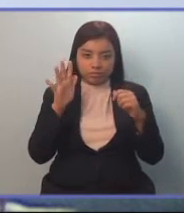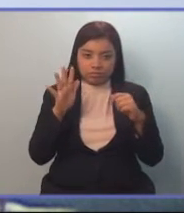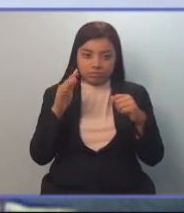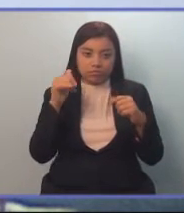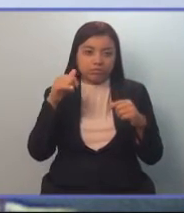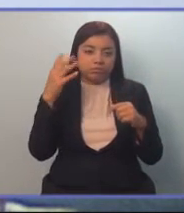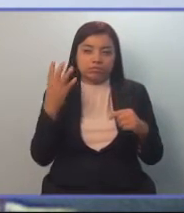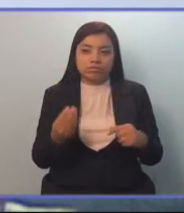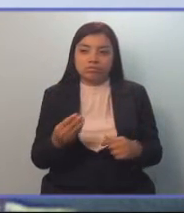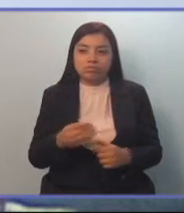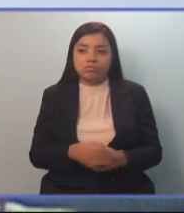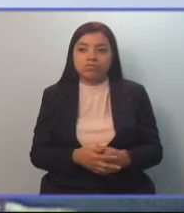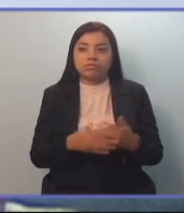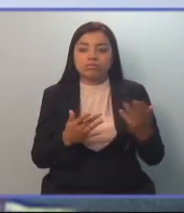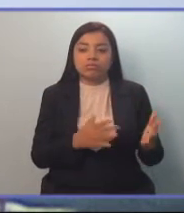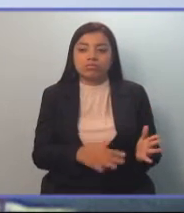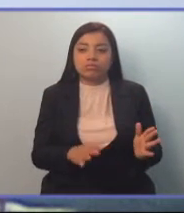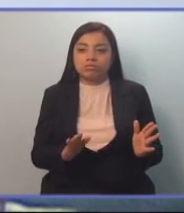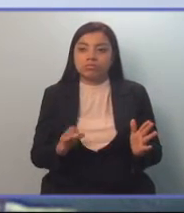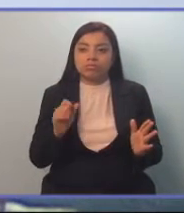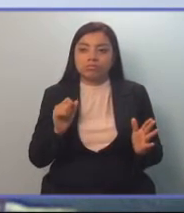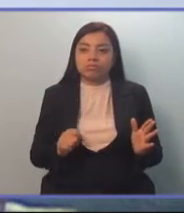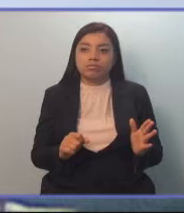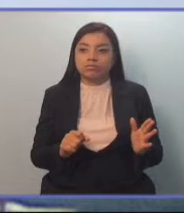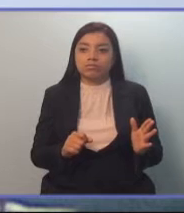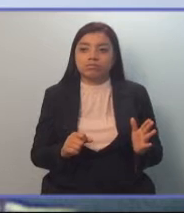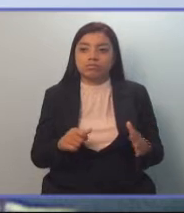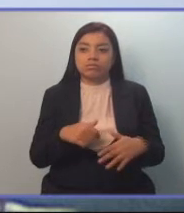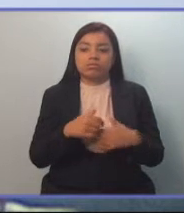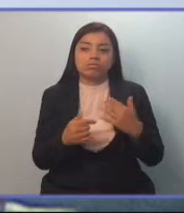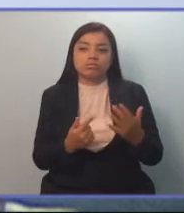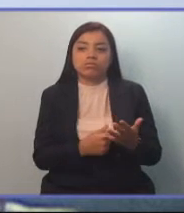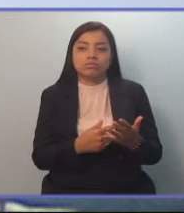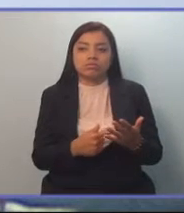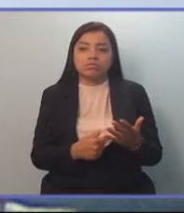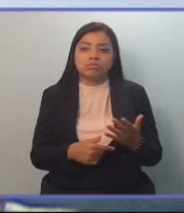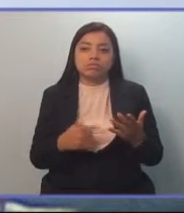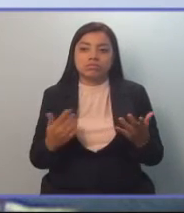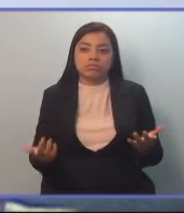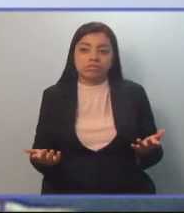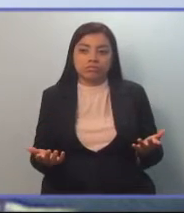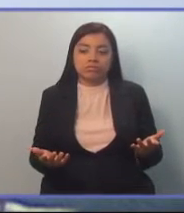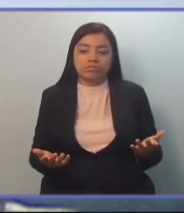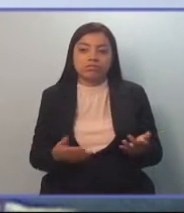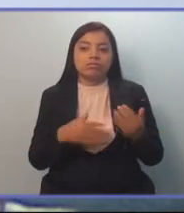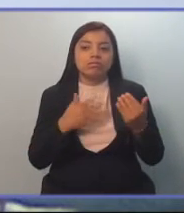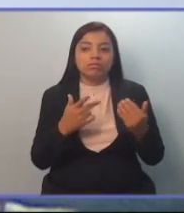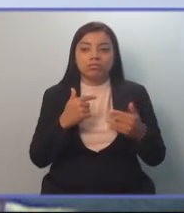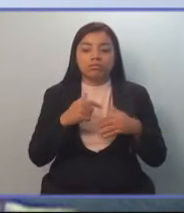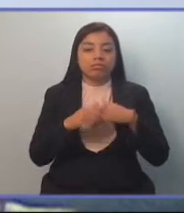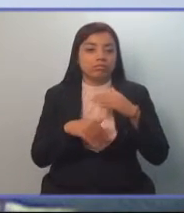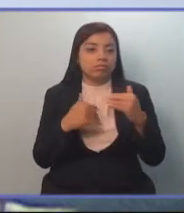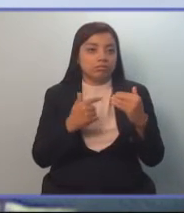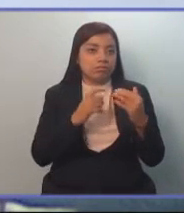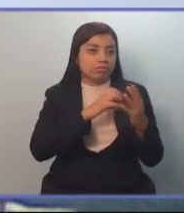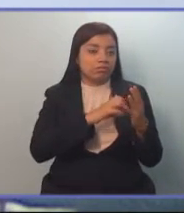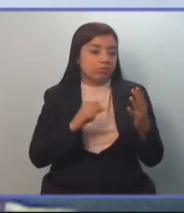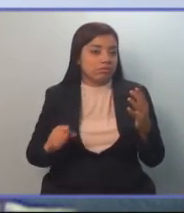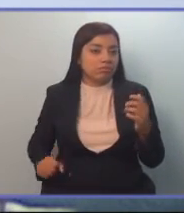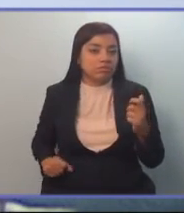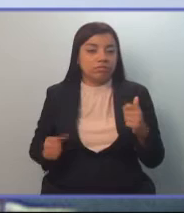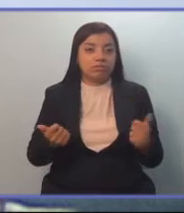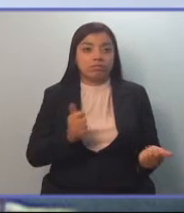fecha, mediante el cual se emitieron reformas a la Ley Especial para la Regulación y Control de las Actividades relativas a